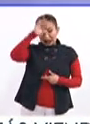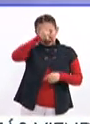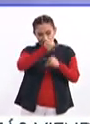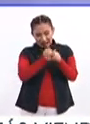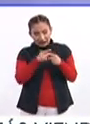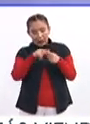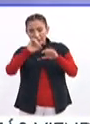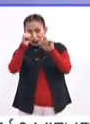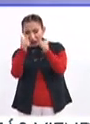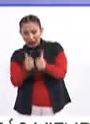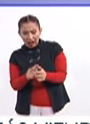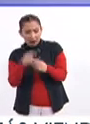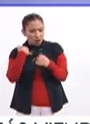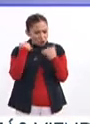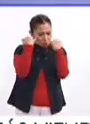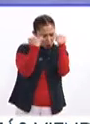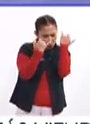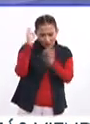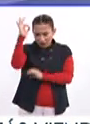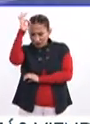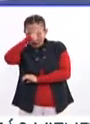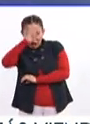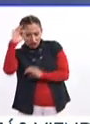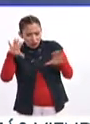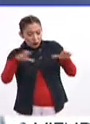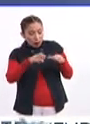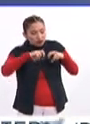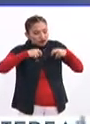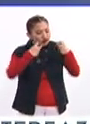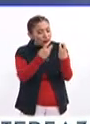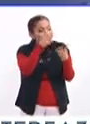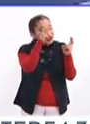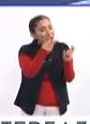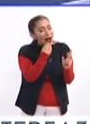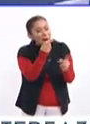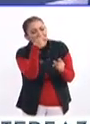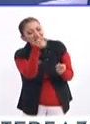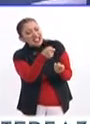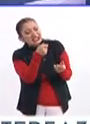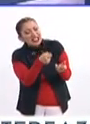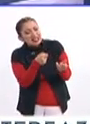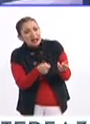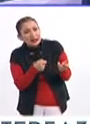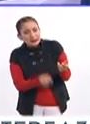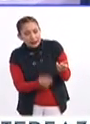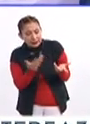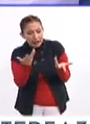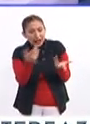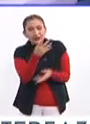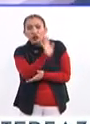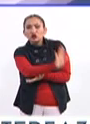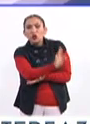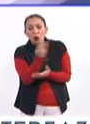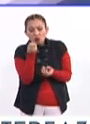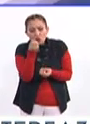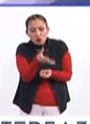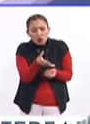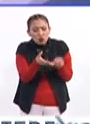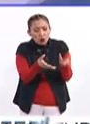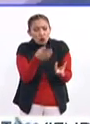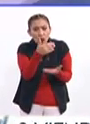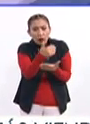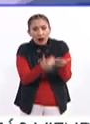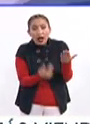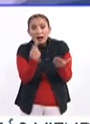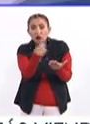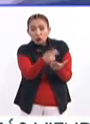los artistas, los creadores, los filósofos alrededor de temas y que por supuesto hacen un aporte muy grande